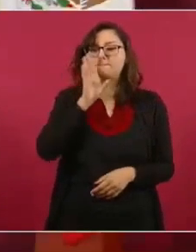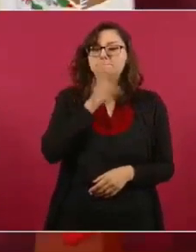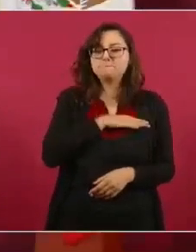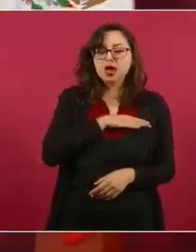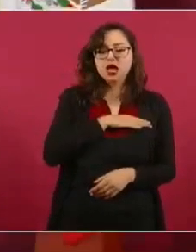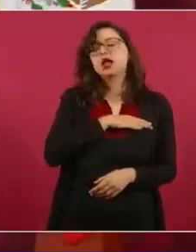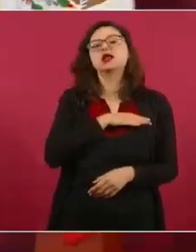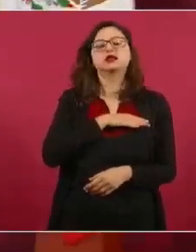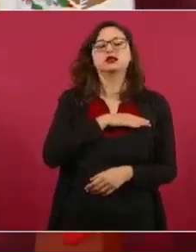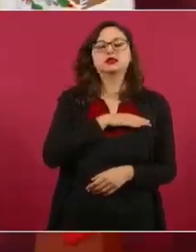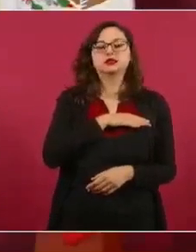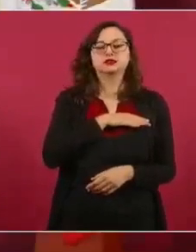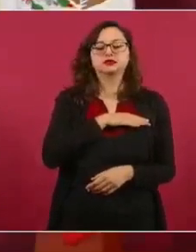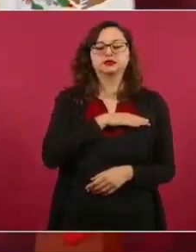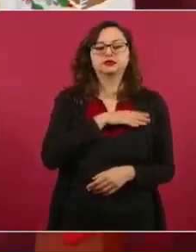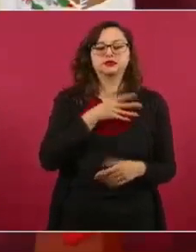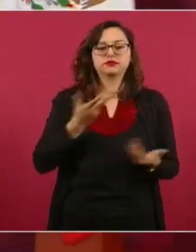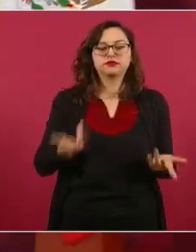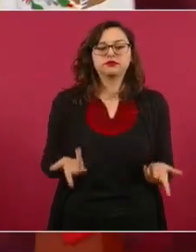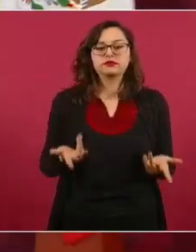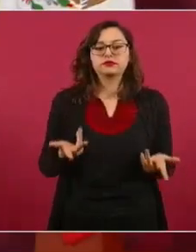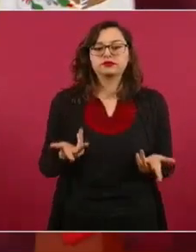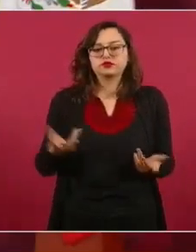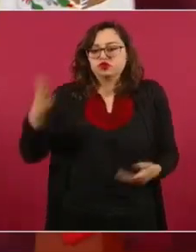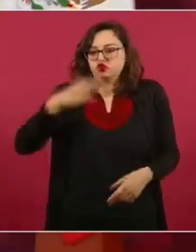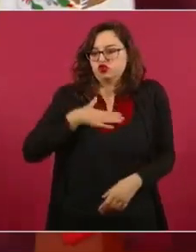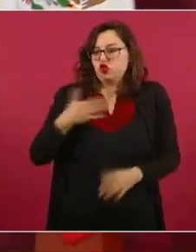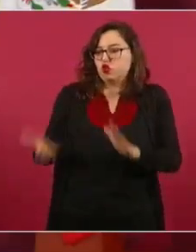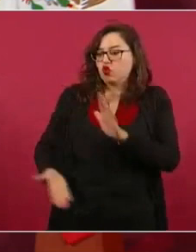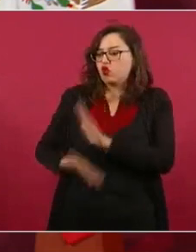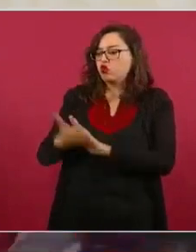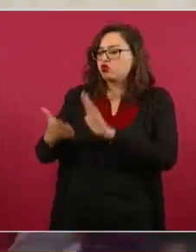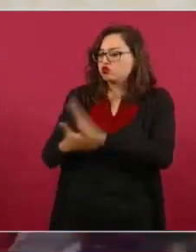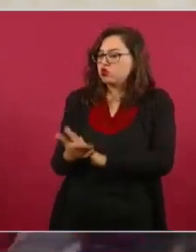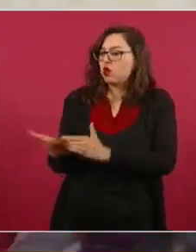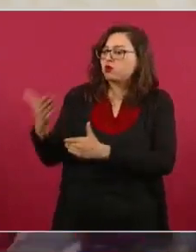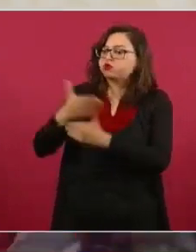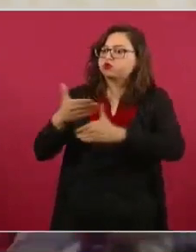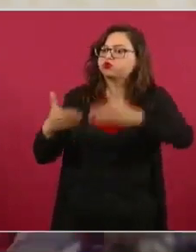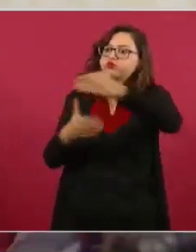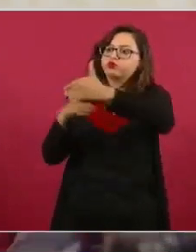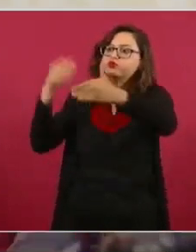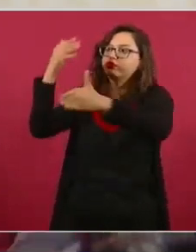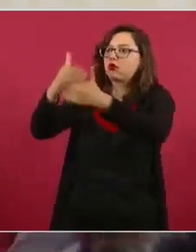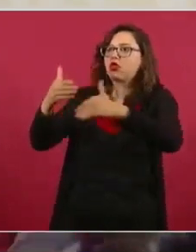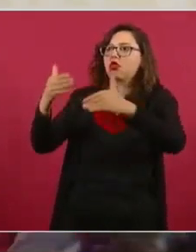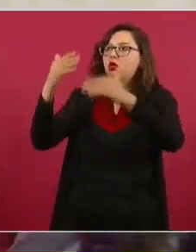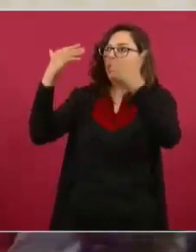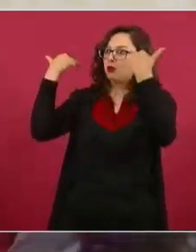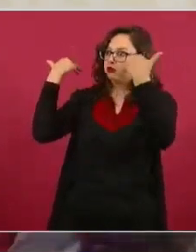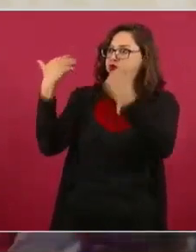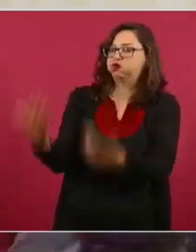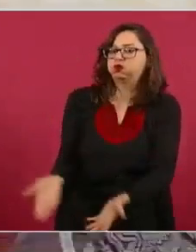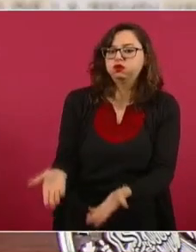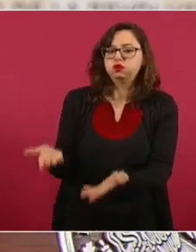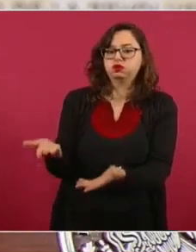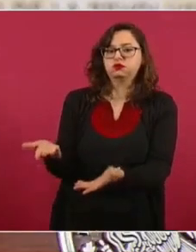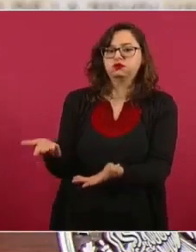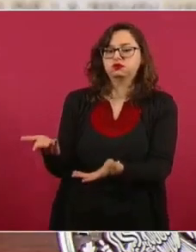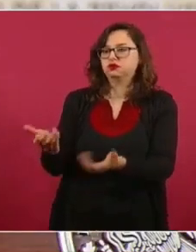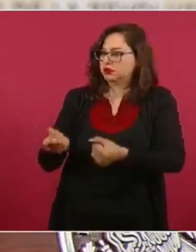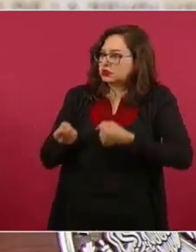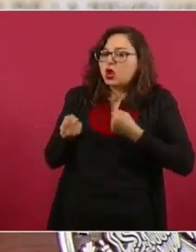Si hacemos una pared y no somos albañiles, se nos va a caer.